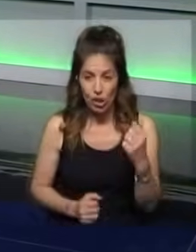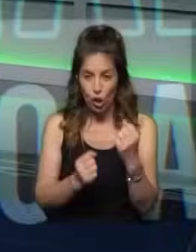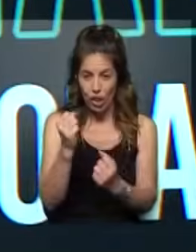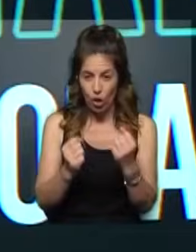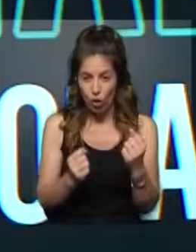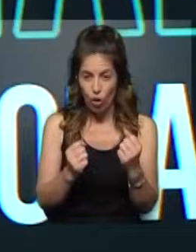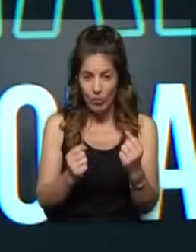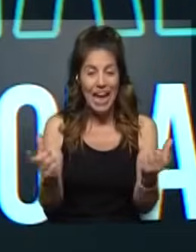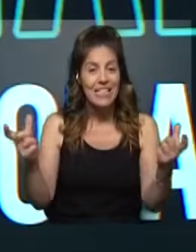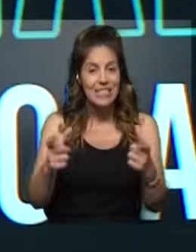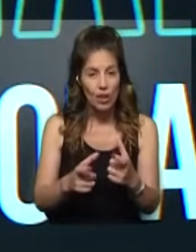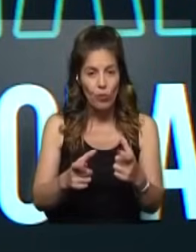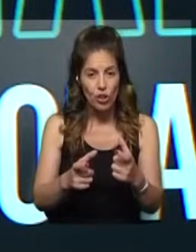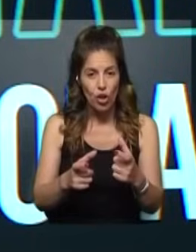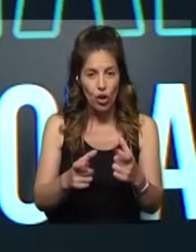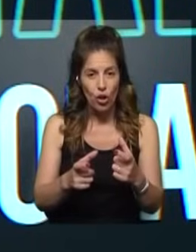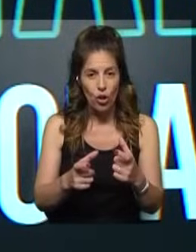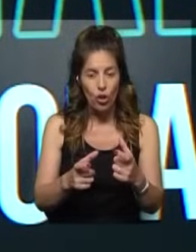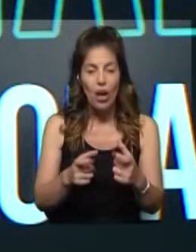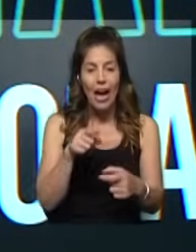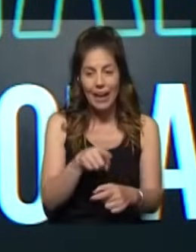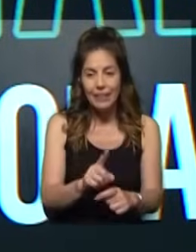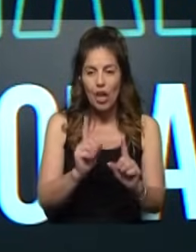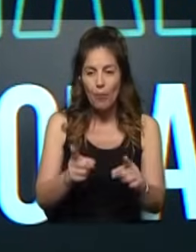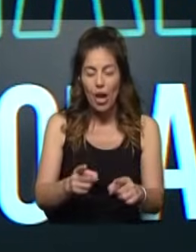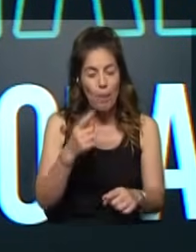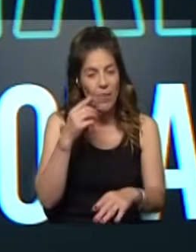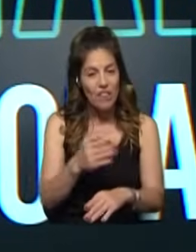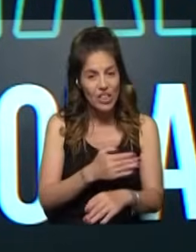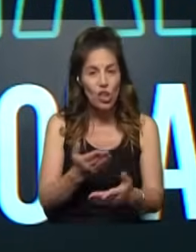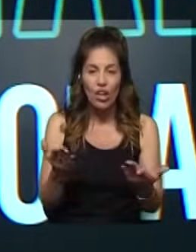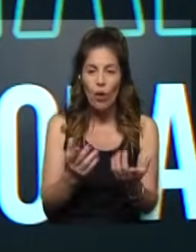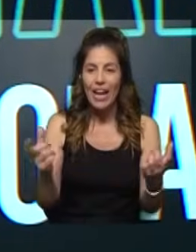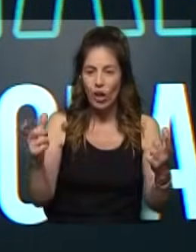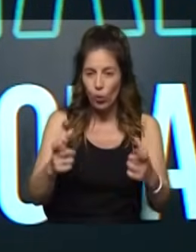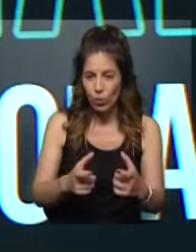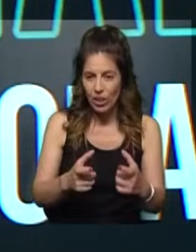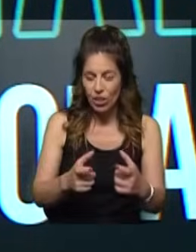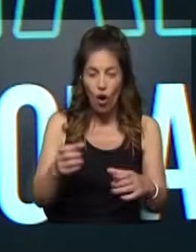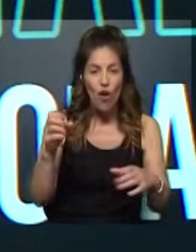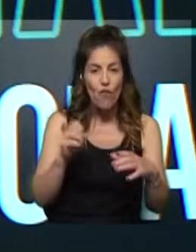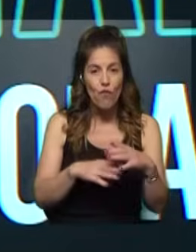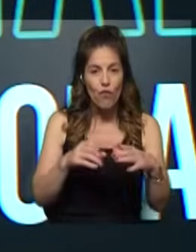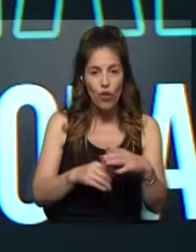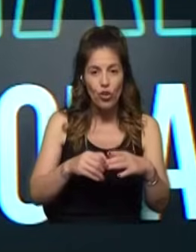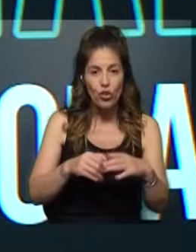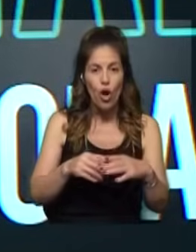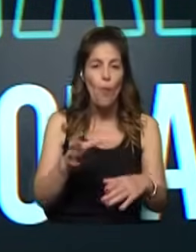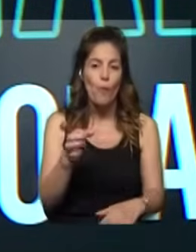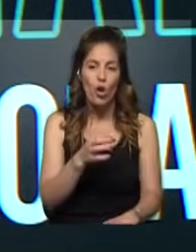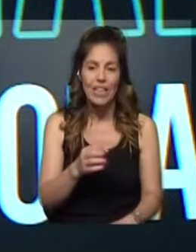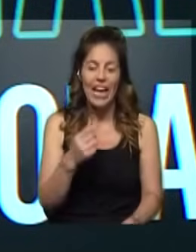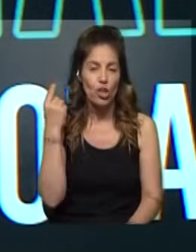caputo se reunió con el departamento del tesoro y está previsto también que por estas horas estén reunidos con el fondo monetario internacional el